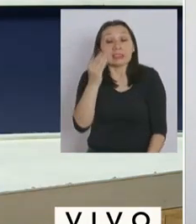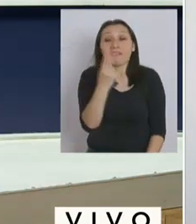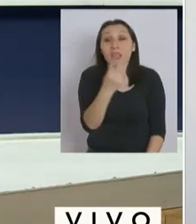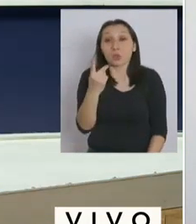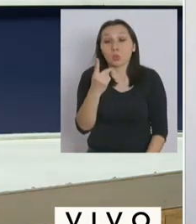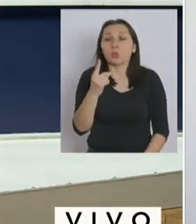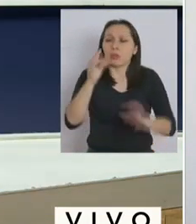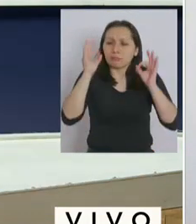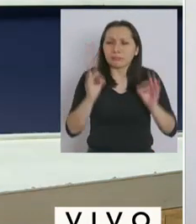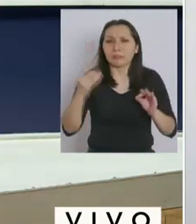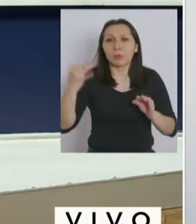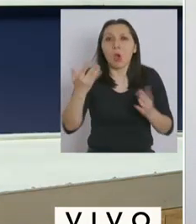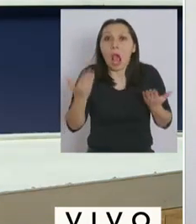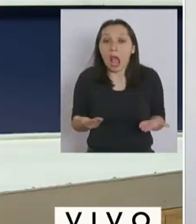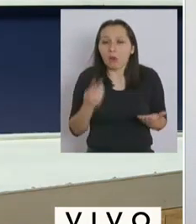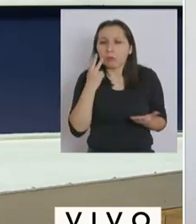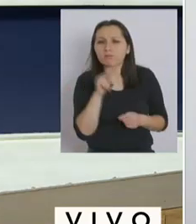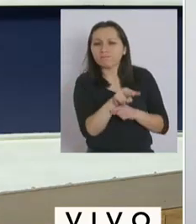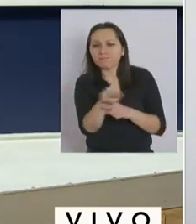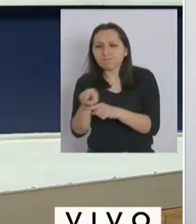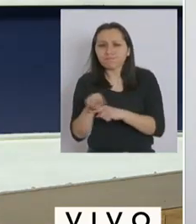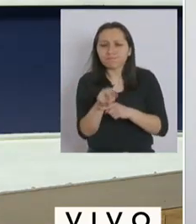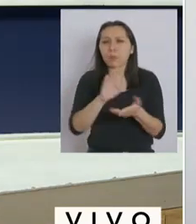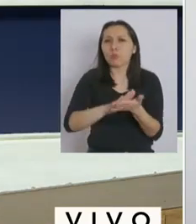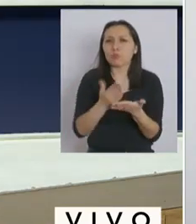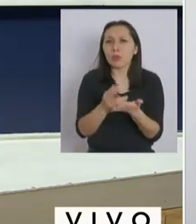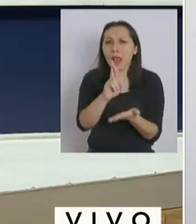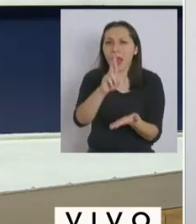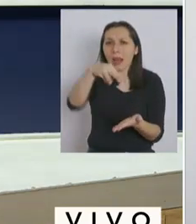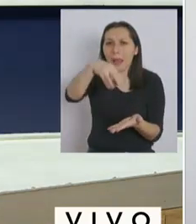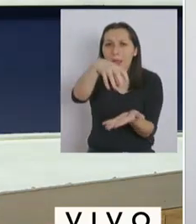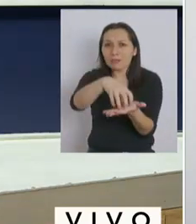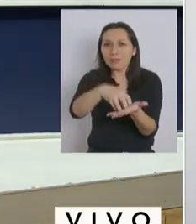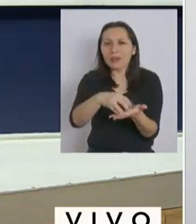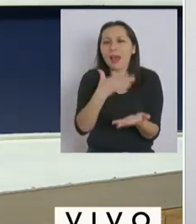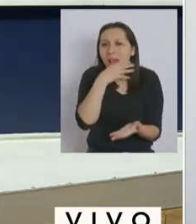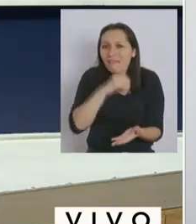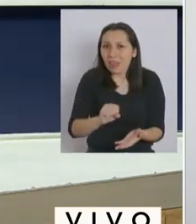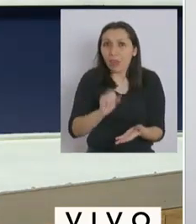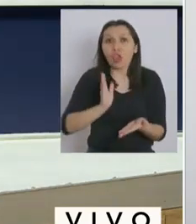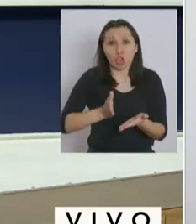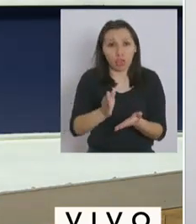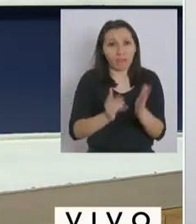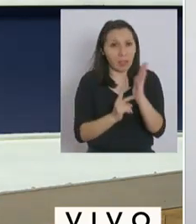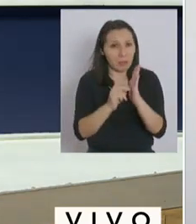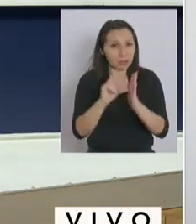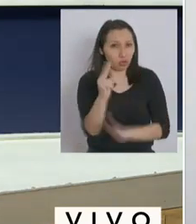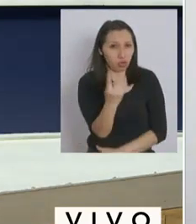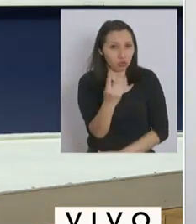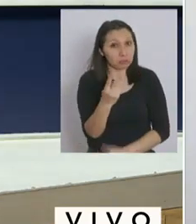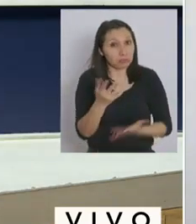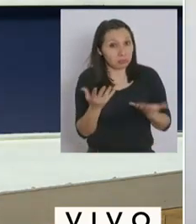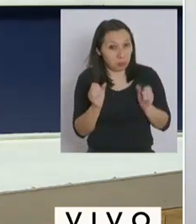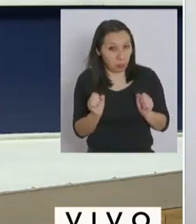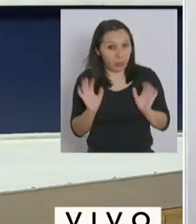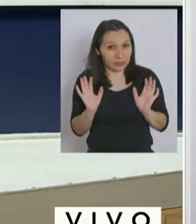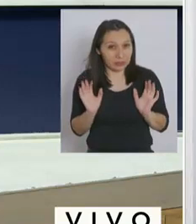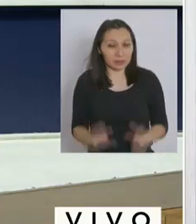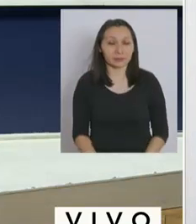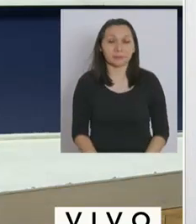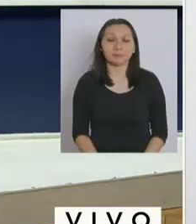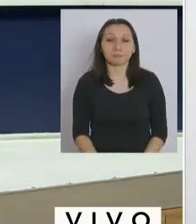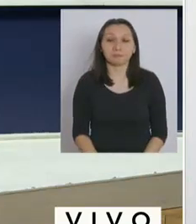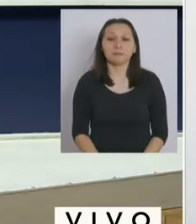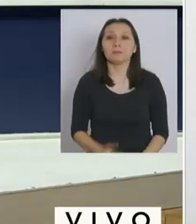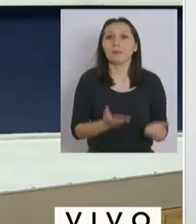pero en este minuto, ¿cómo se vislumbra la situación de la región metropolitana hacia la Navidad? ¿Continuaremos en paso 2? ¿Es lo más probable? Voy a